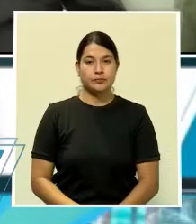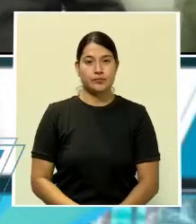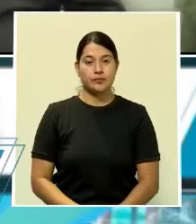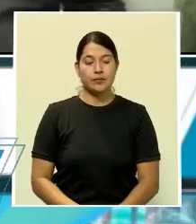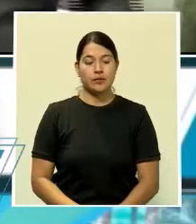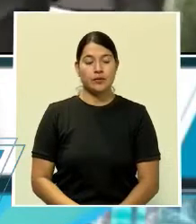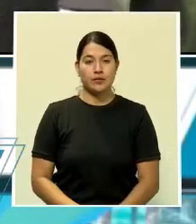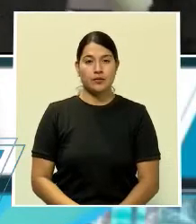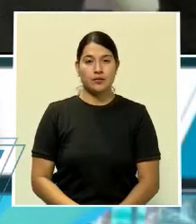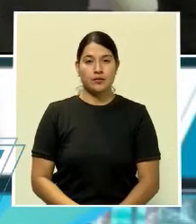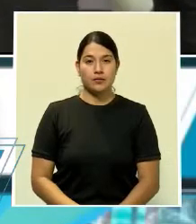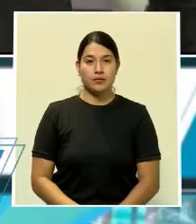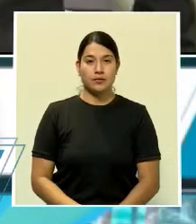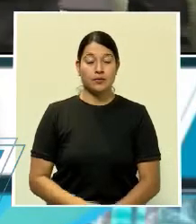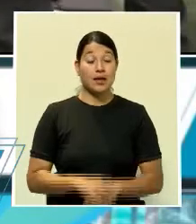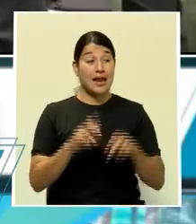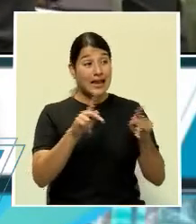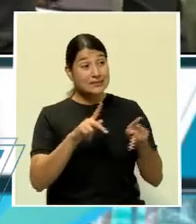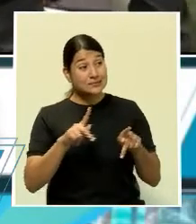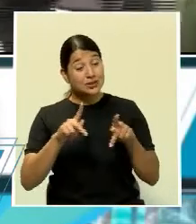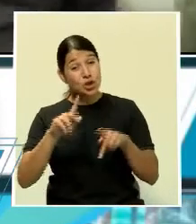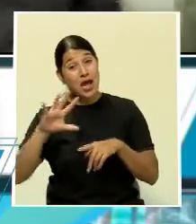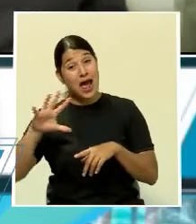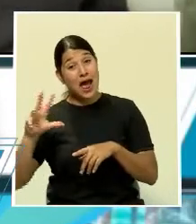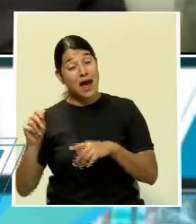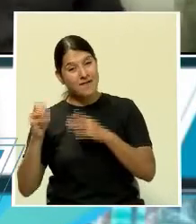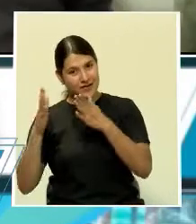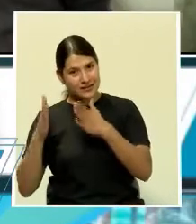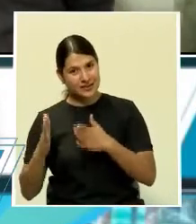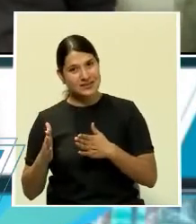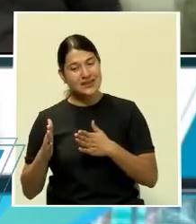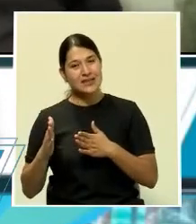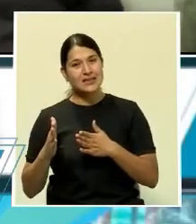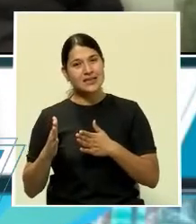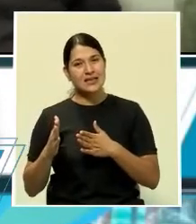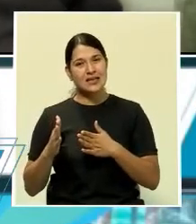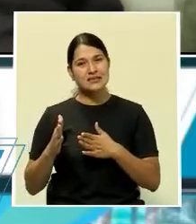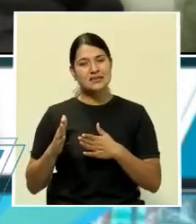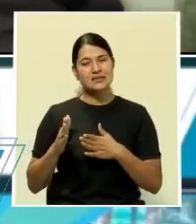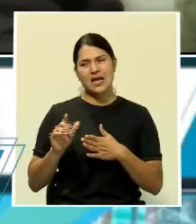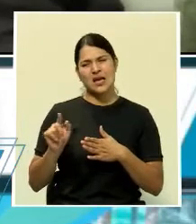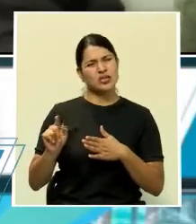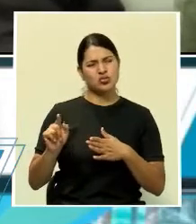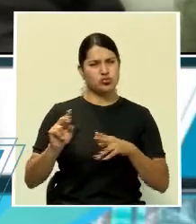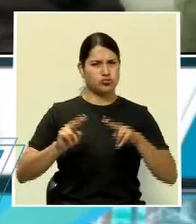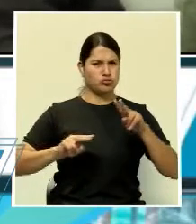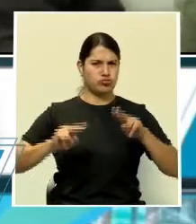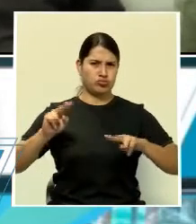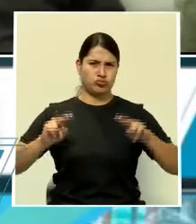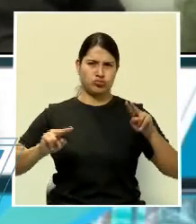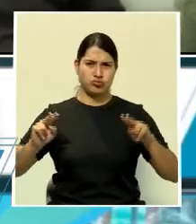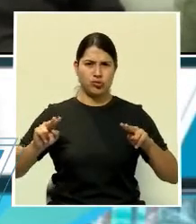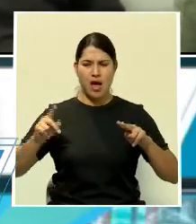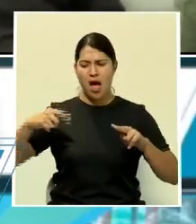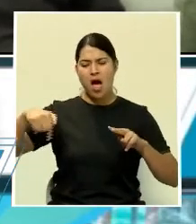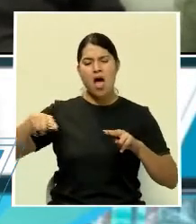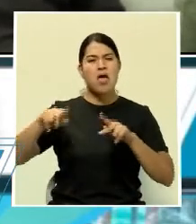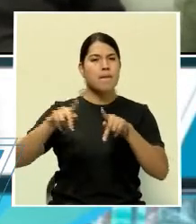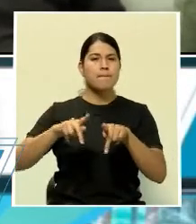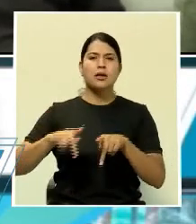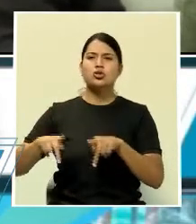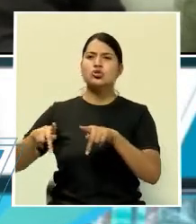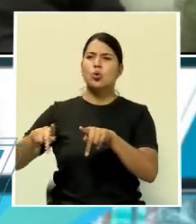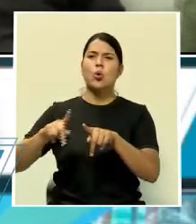La noción de los afrodescendientes es una noción muy heterogénea. Ahí hay personas de muy